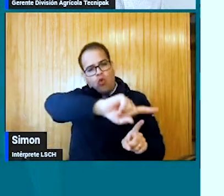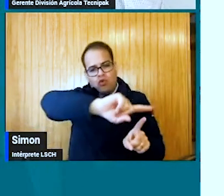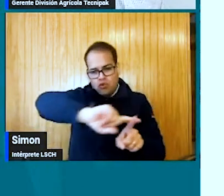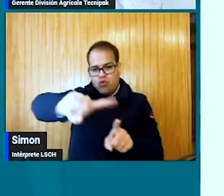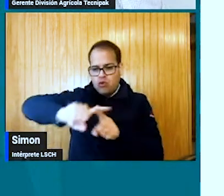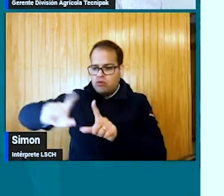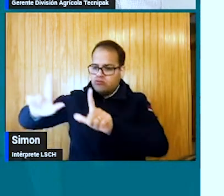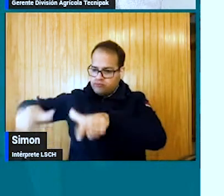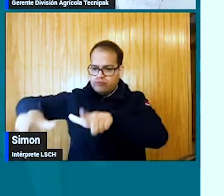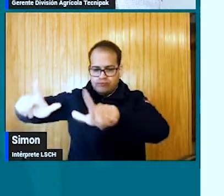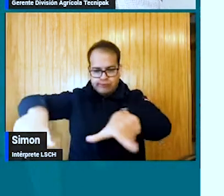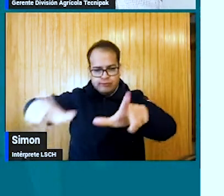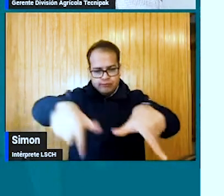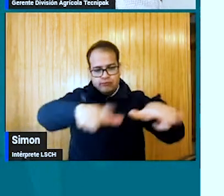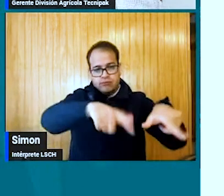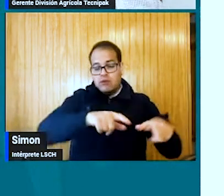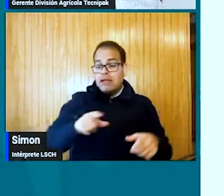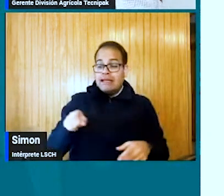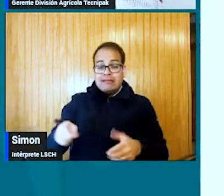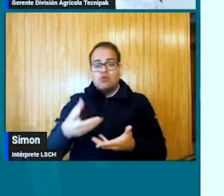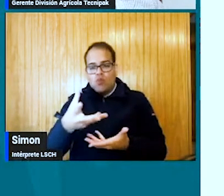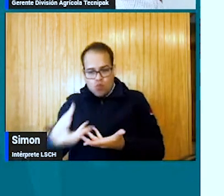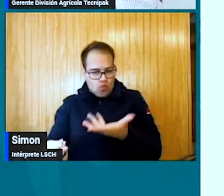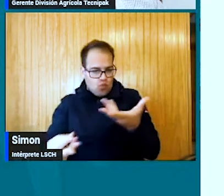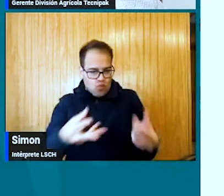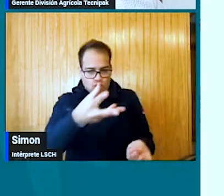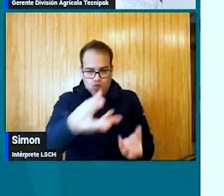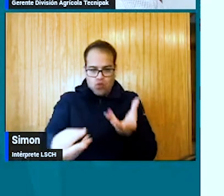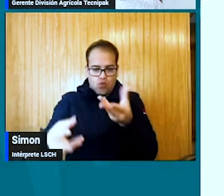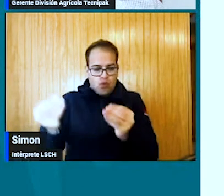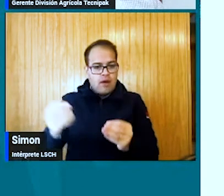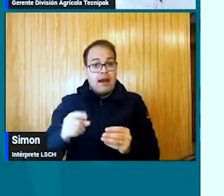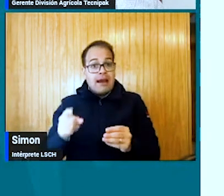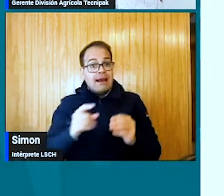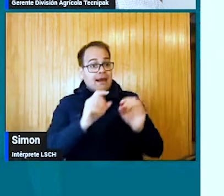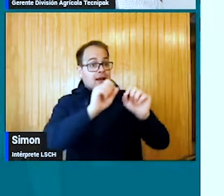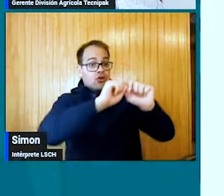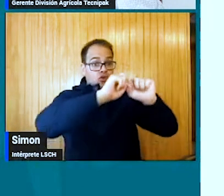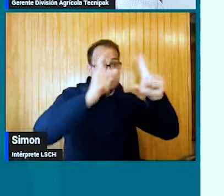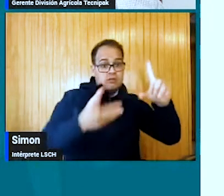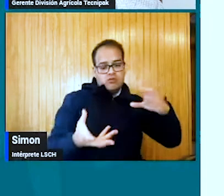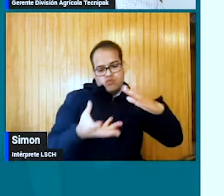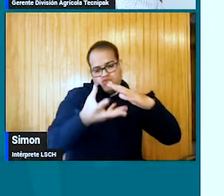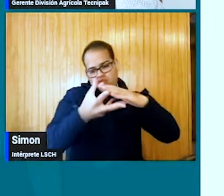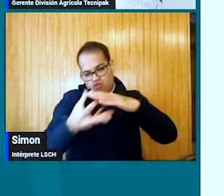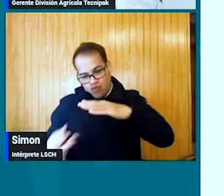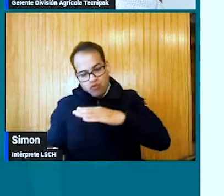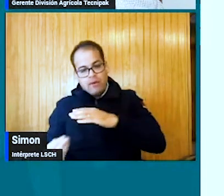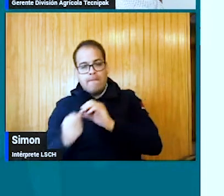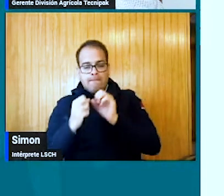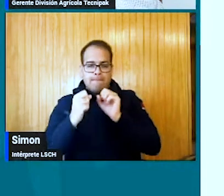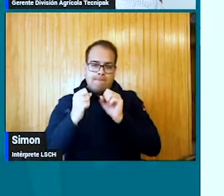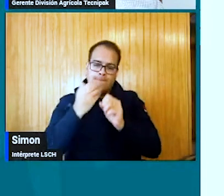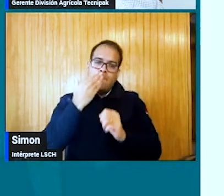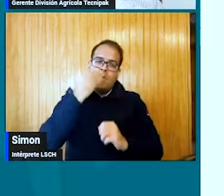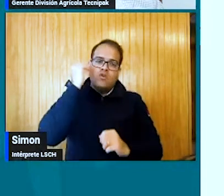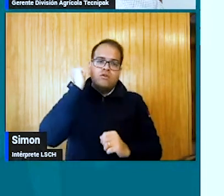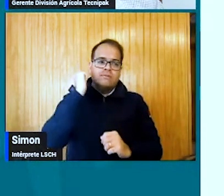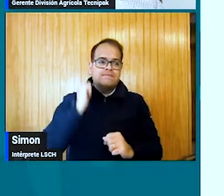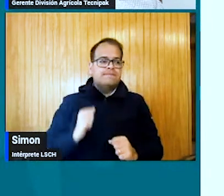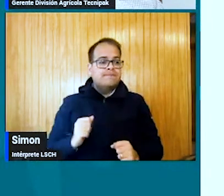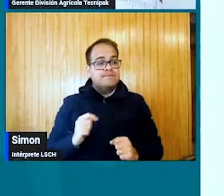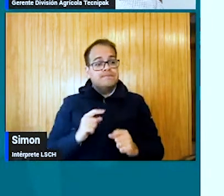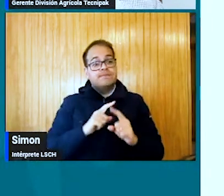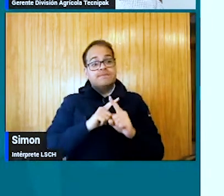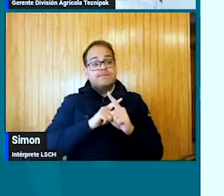y así poder retener mejor la temperatura, el calor. Después tenemos los riegos por aspersión.